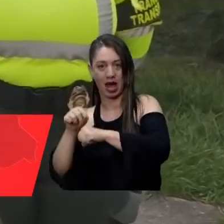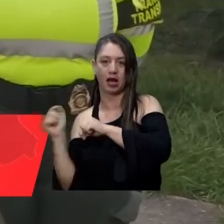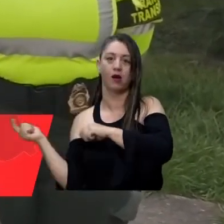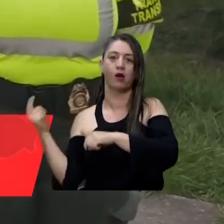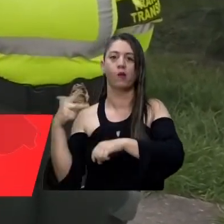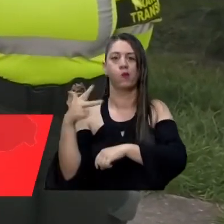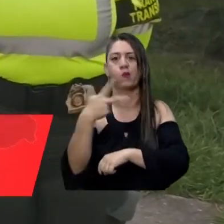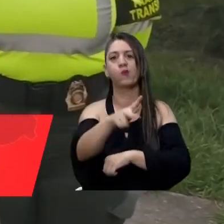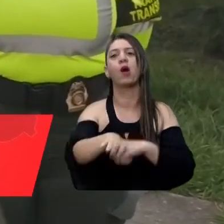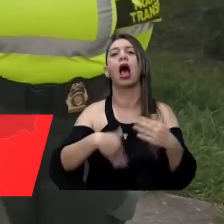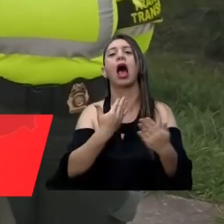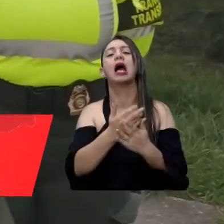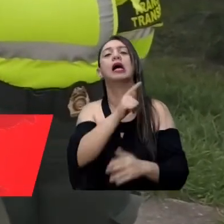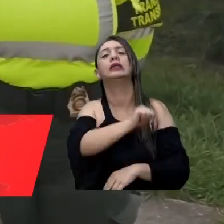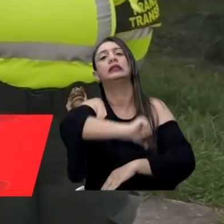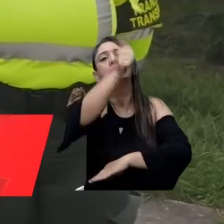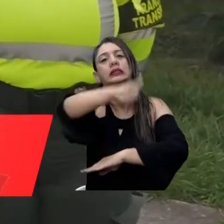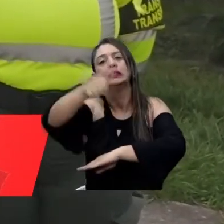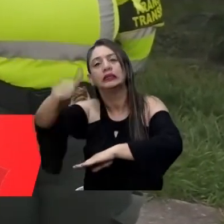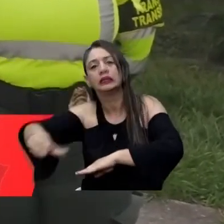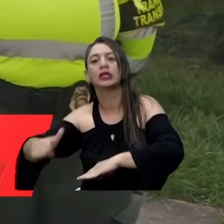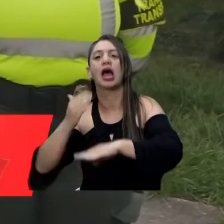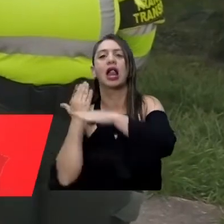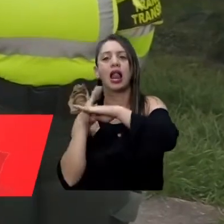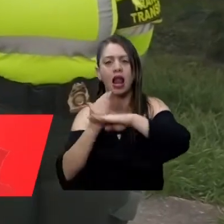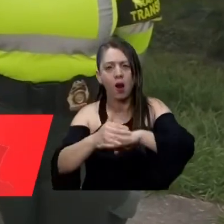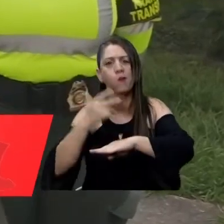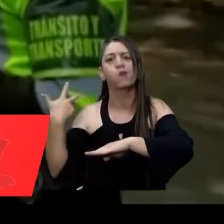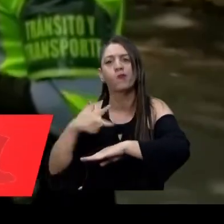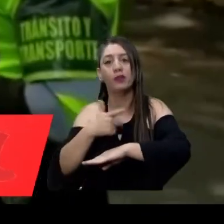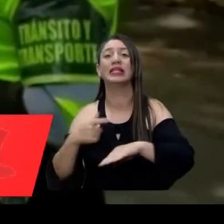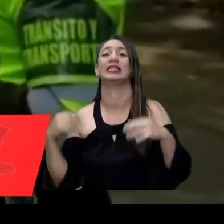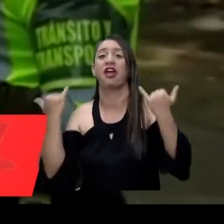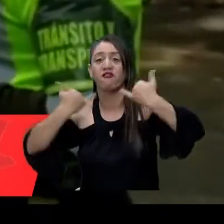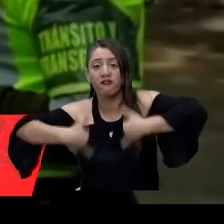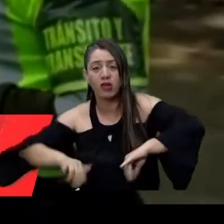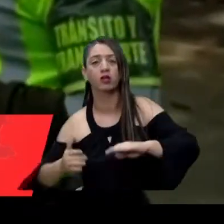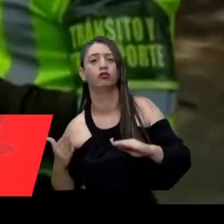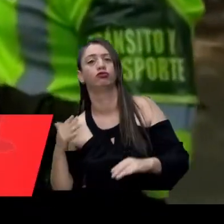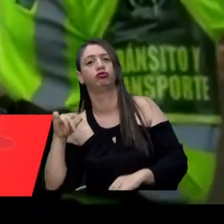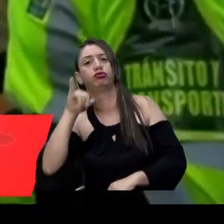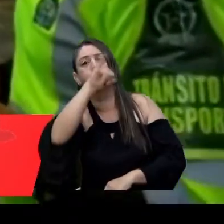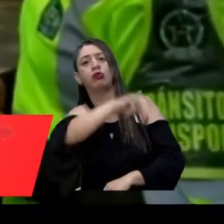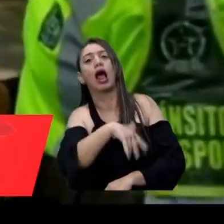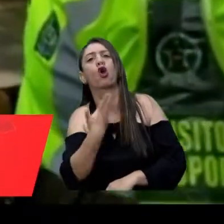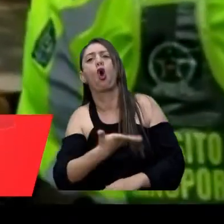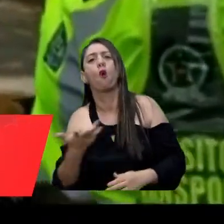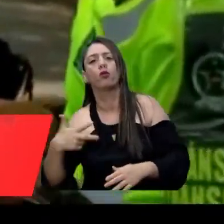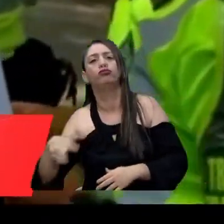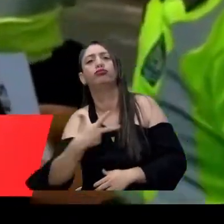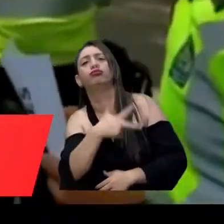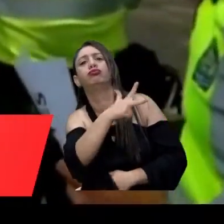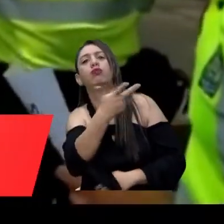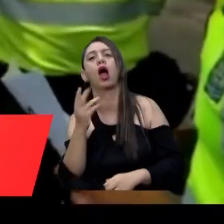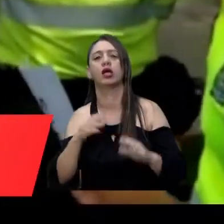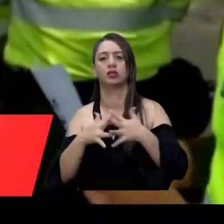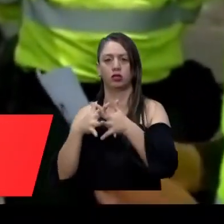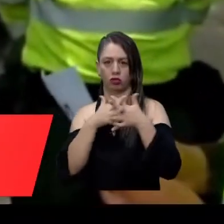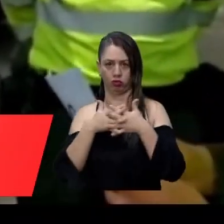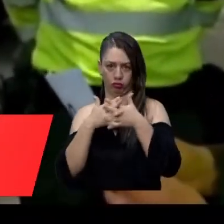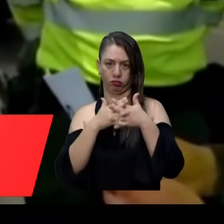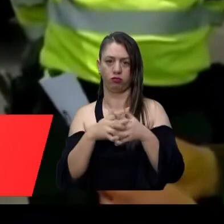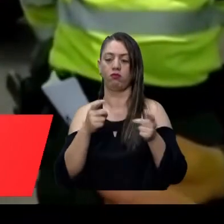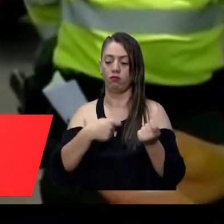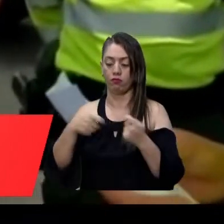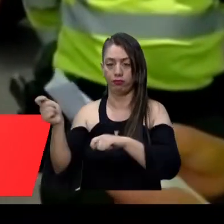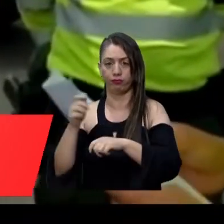Antioquia, haciendo tránsito por el Darién y de allí hacia Estados Unidos. Los extranjeros quedaron a disposición de Migración Colombia. Este